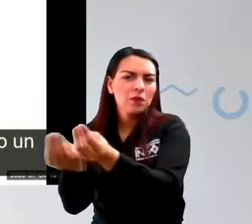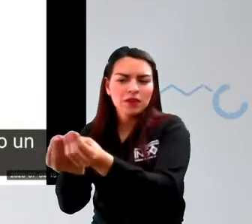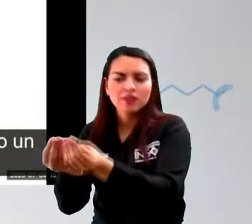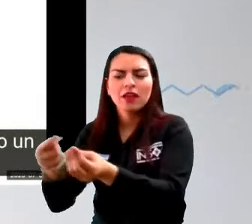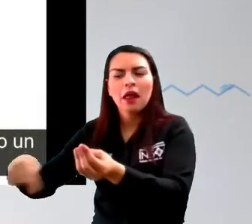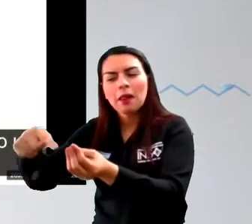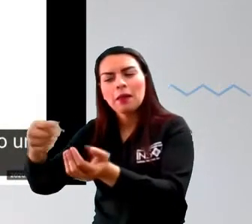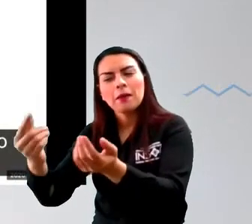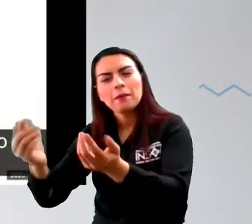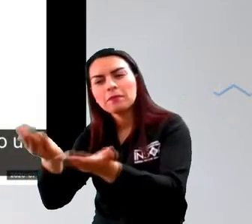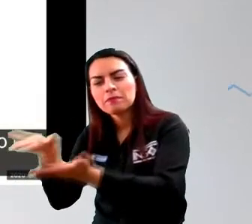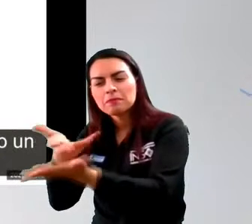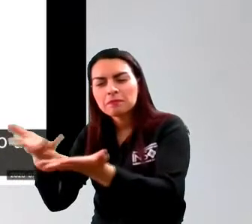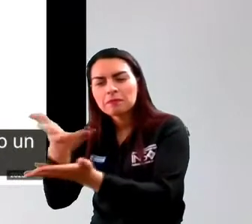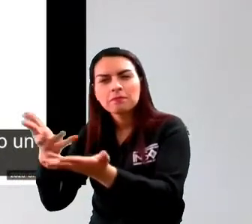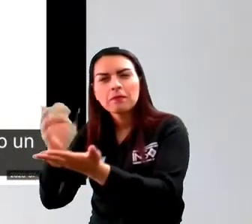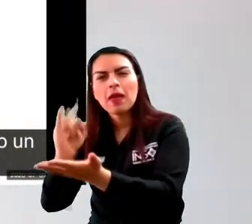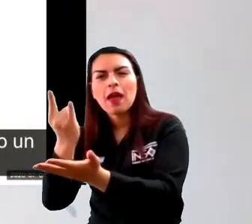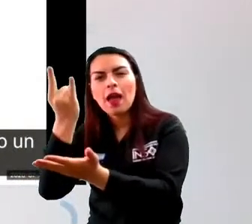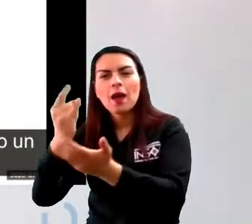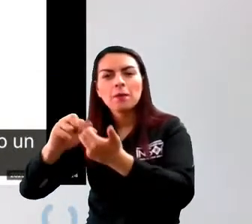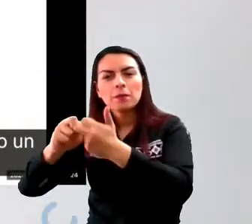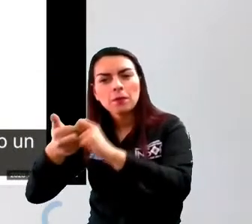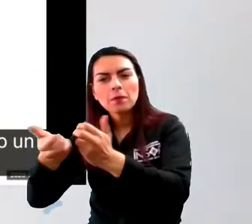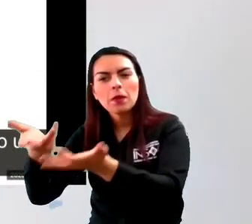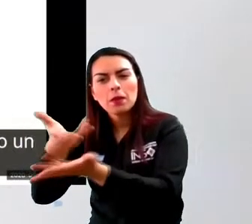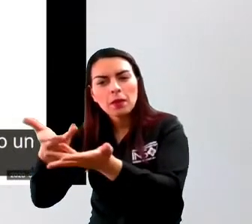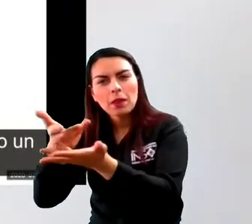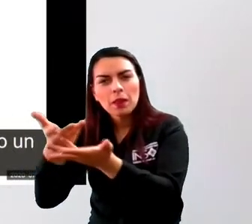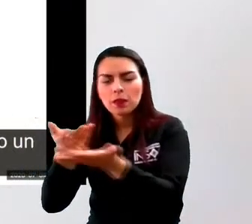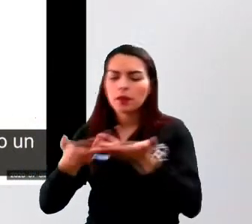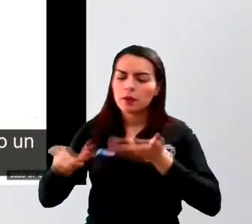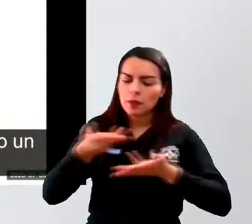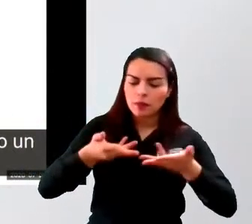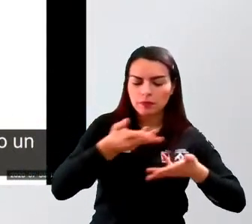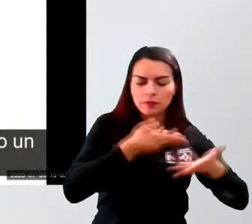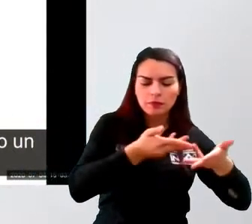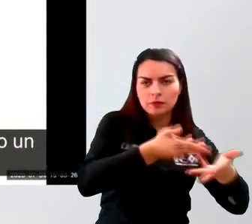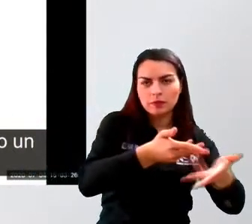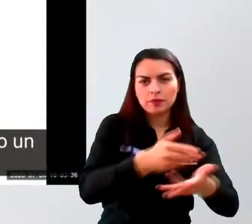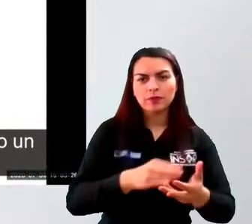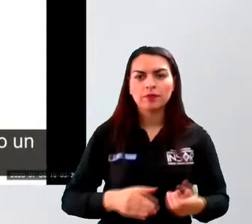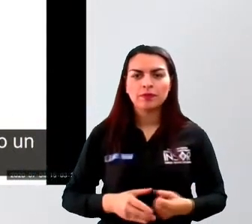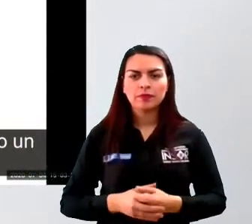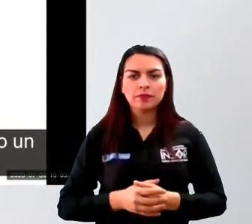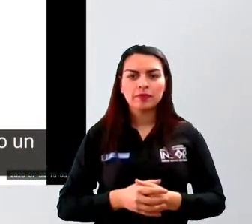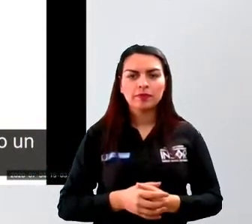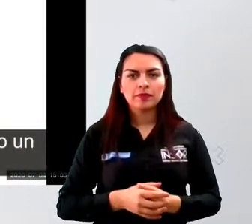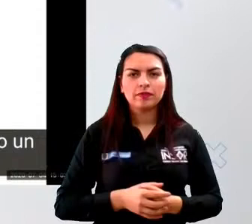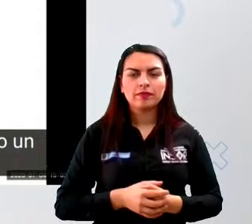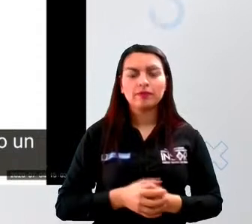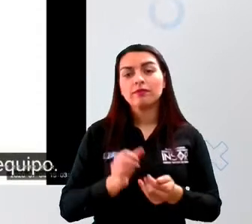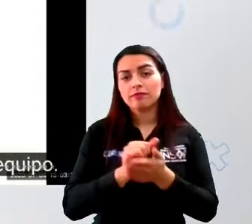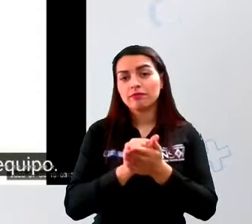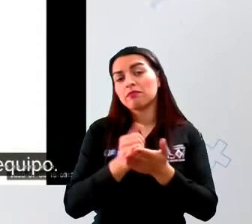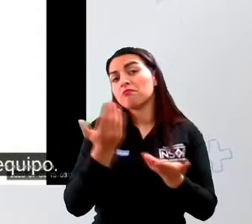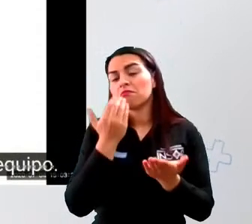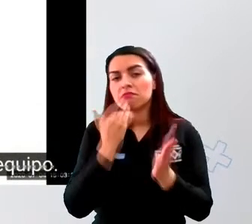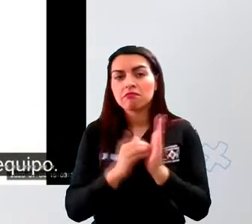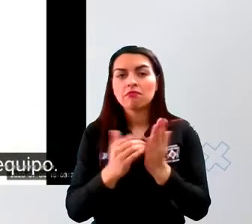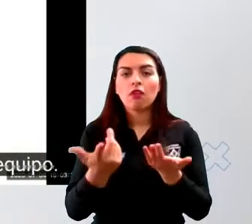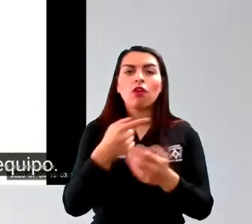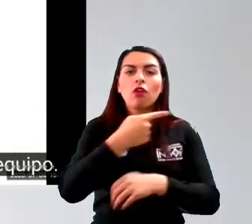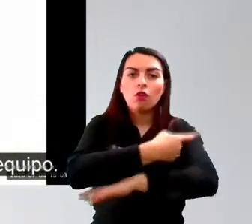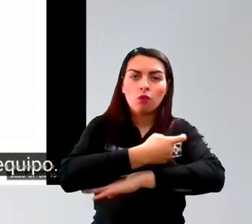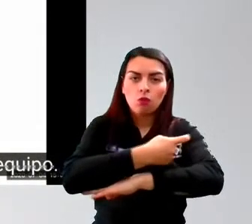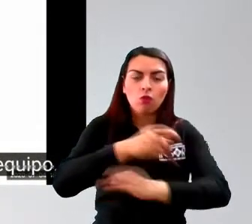problema. A veces, en un entorno asincrónico, como extraer un documento de Google o un documento en